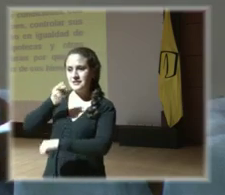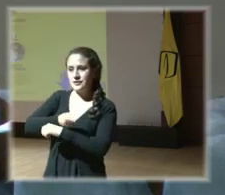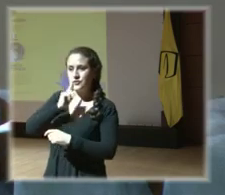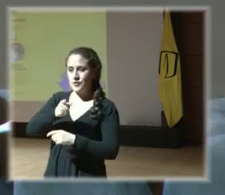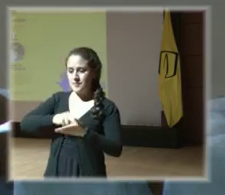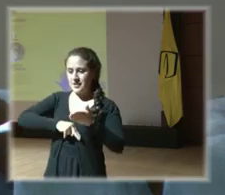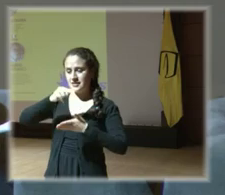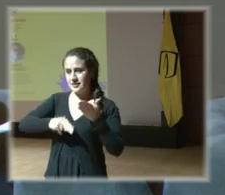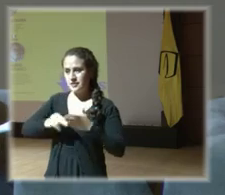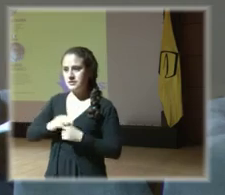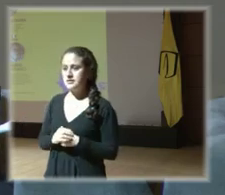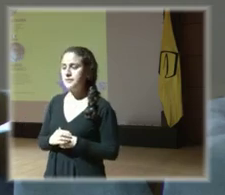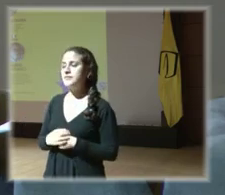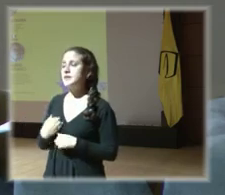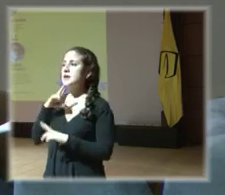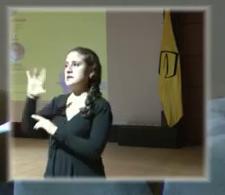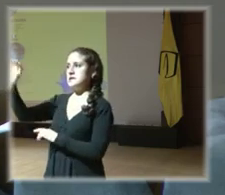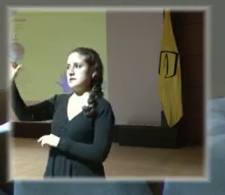convención. Sí,